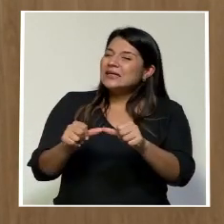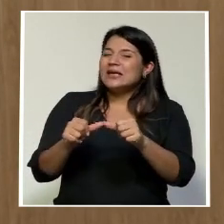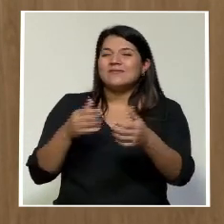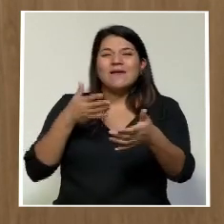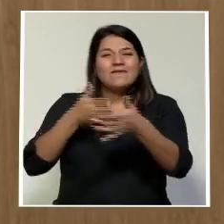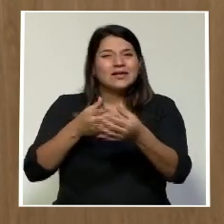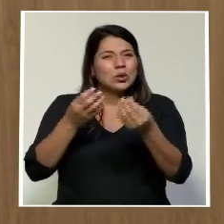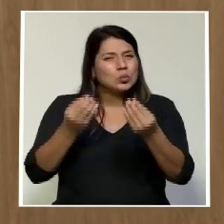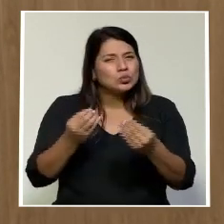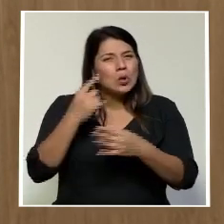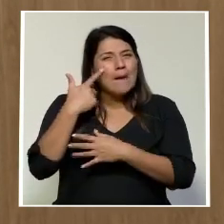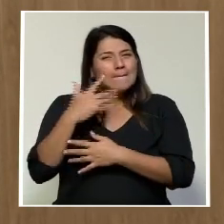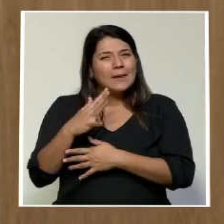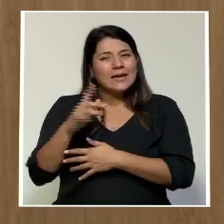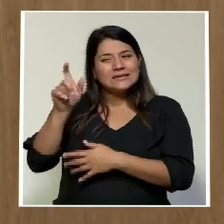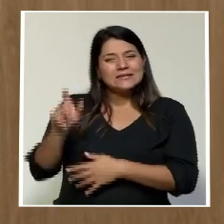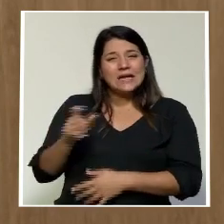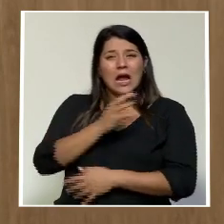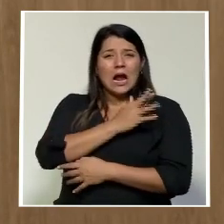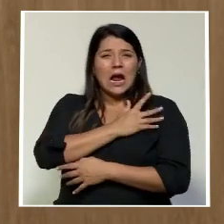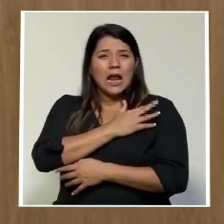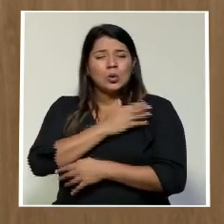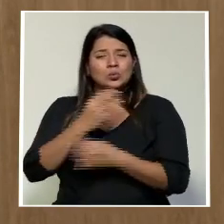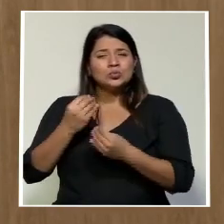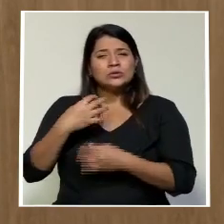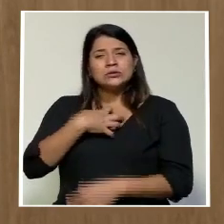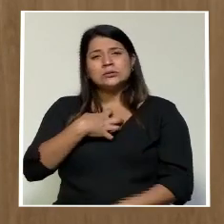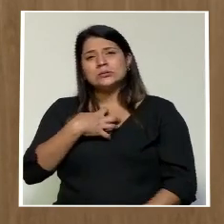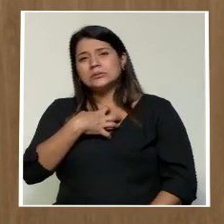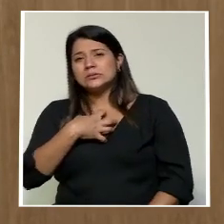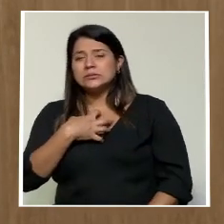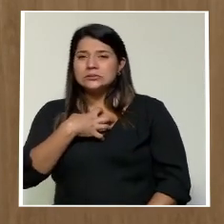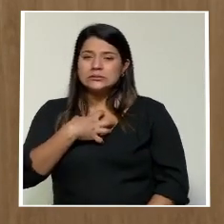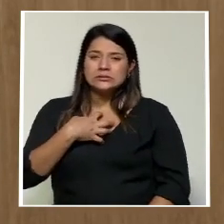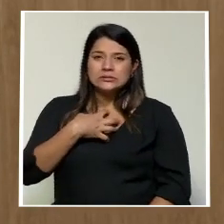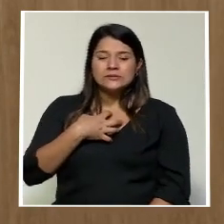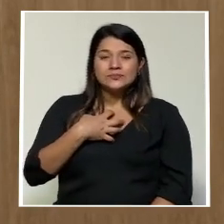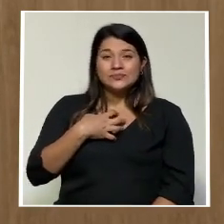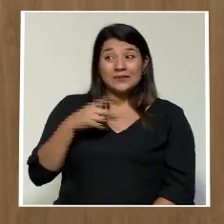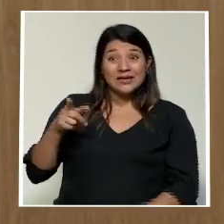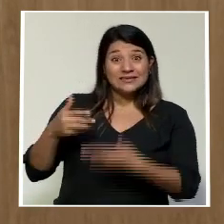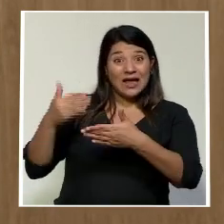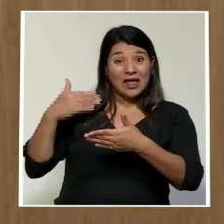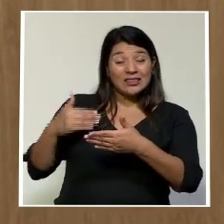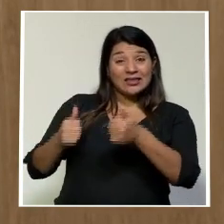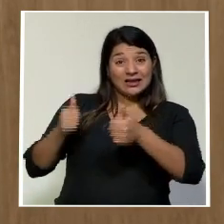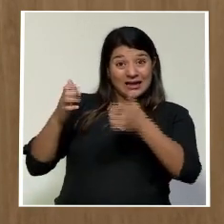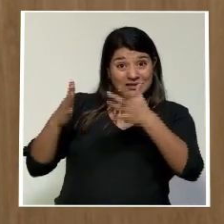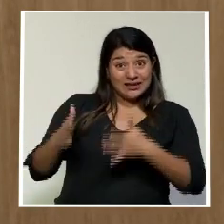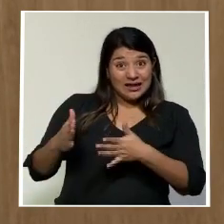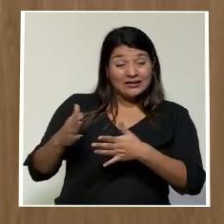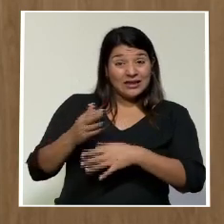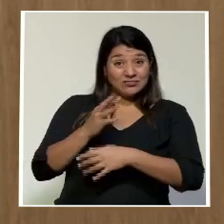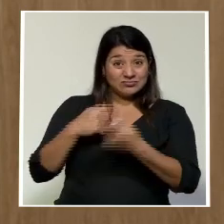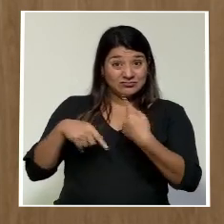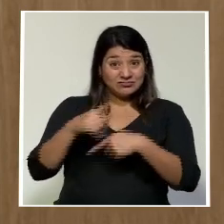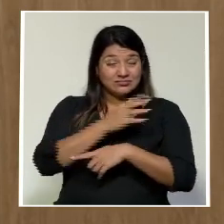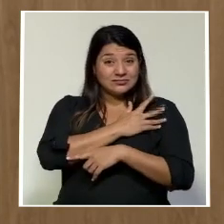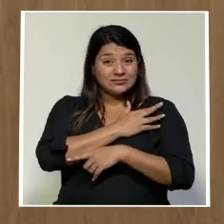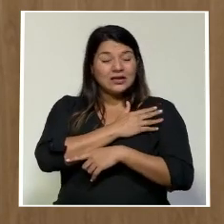mucho resentimiento, podríamos decirlo, por parte de la tendencia de la ex precandidata Carolina Hidalgo, y bueno,